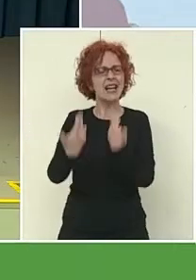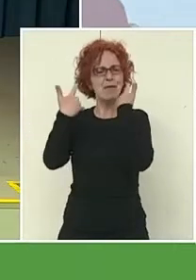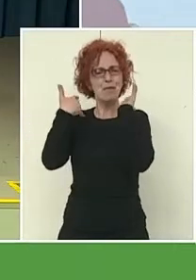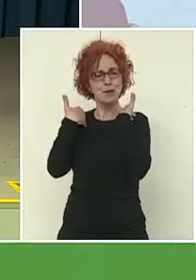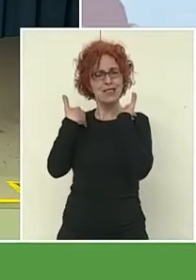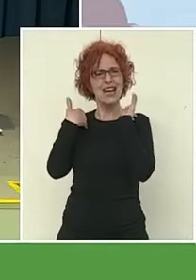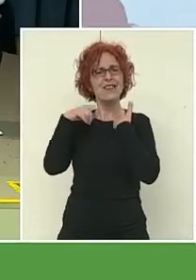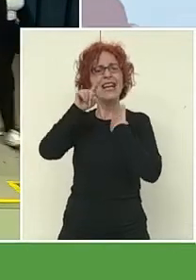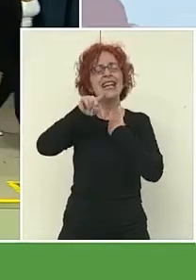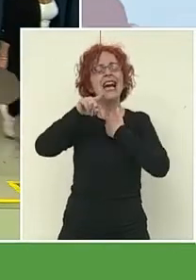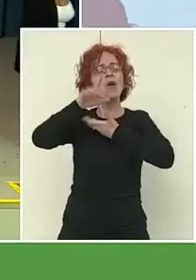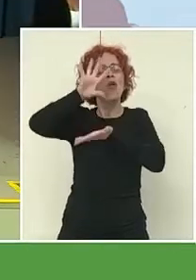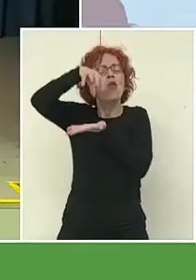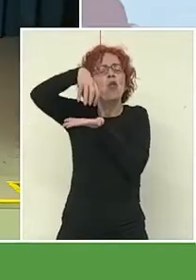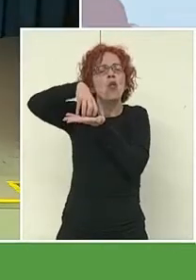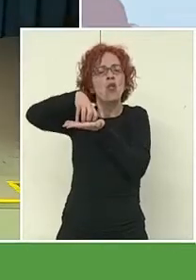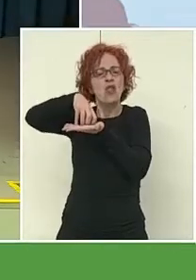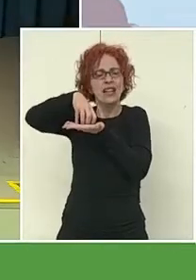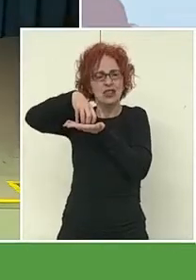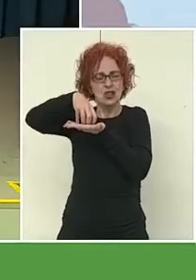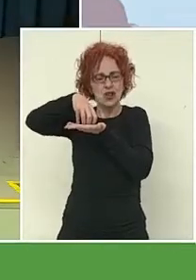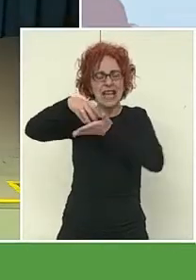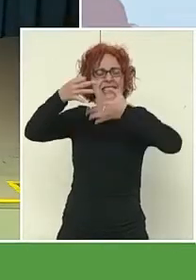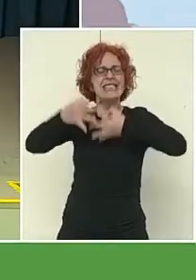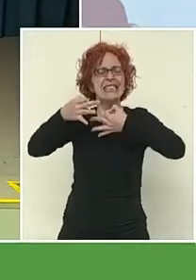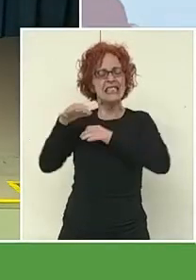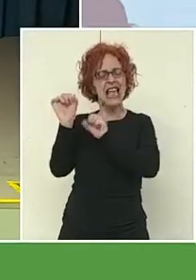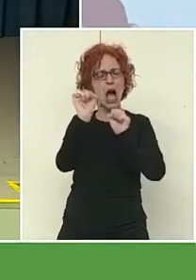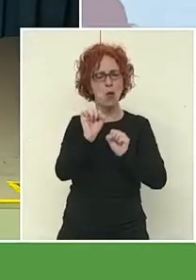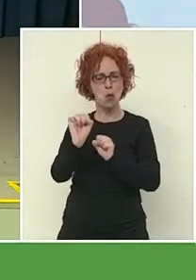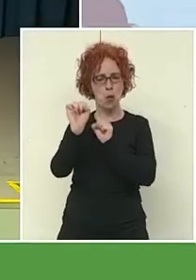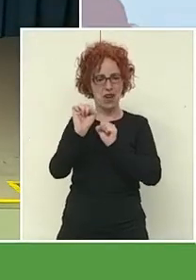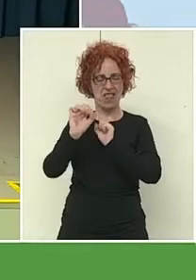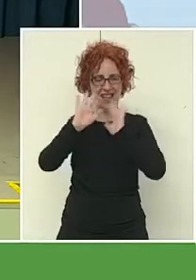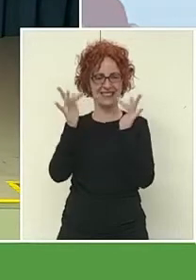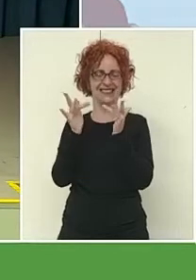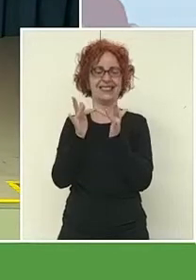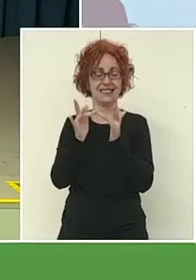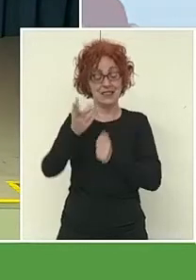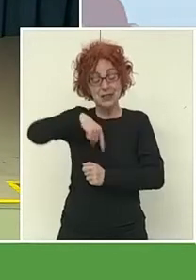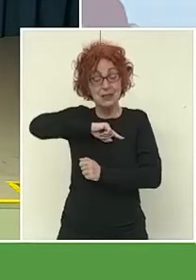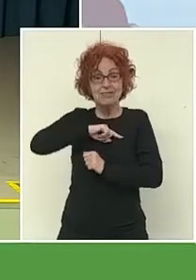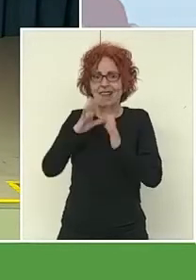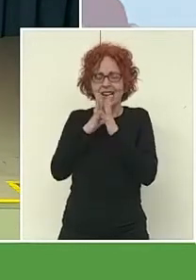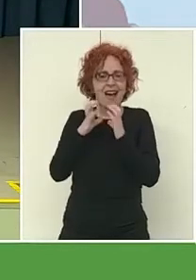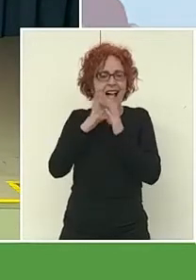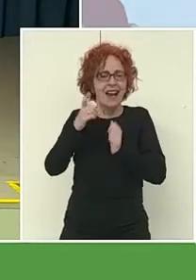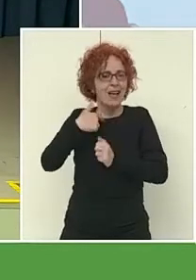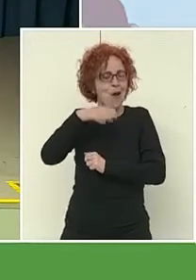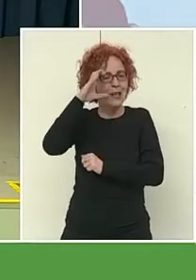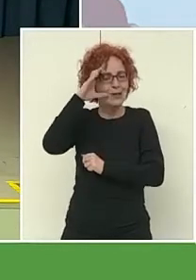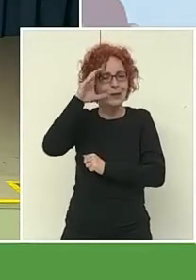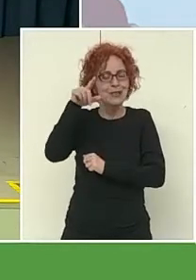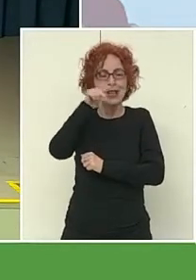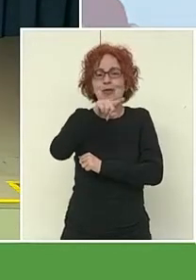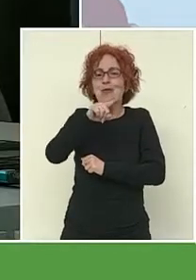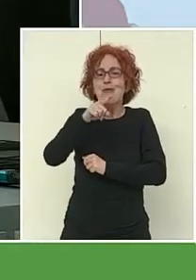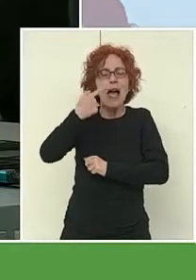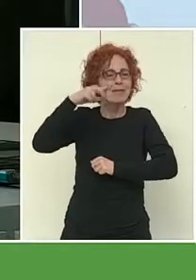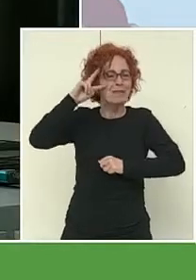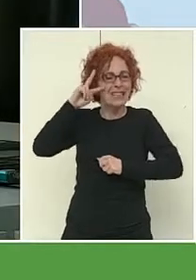los centros de seguridad de Telefónica. Así que nada, bienvenida, Esther, y deseando escuchar tu experiencia. Muchas gracias,